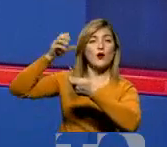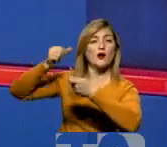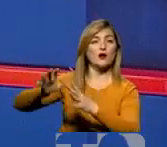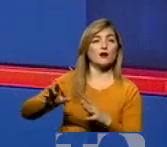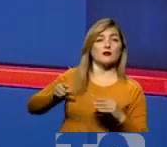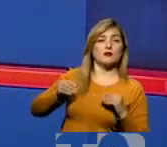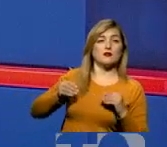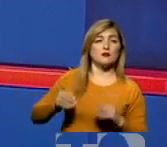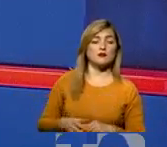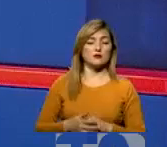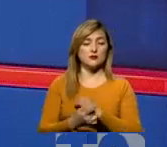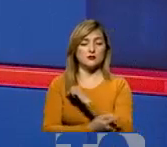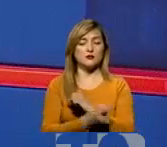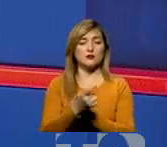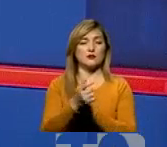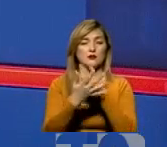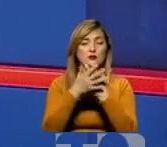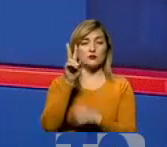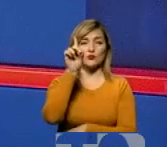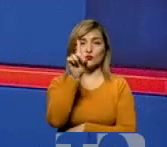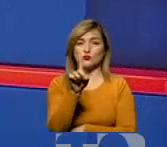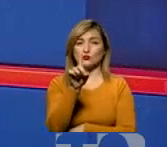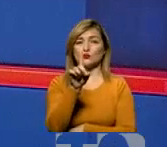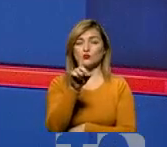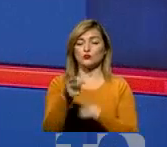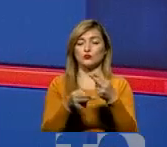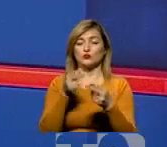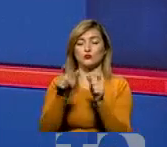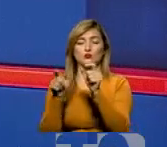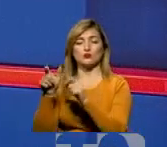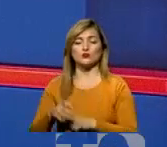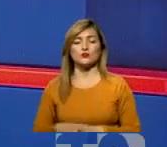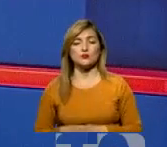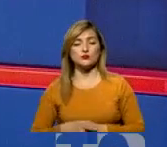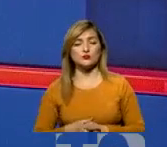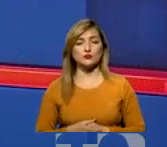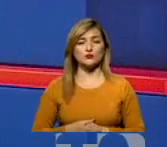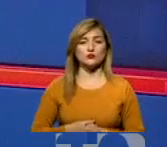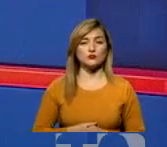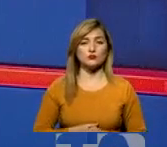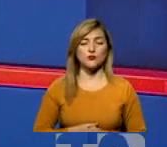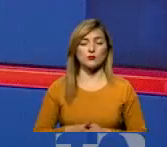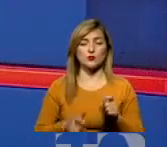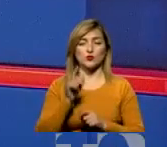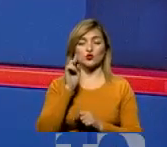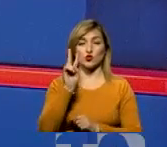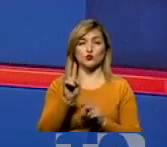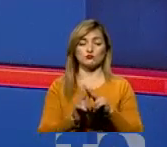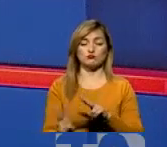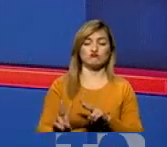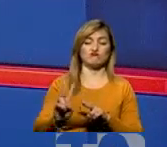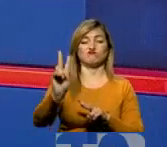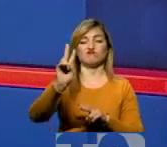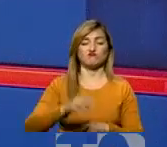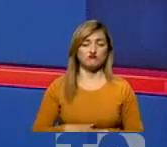adopción fueron condenadas a 21 años de prisión por el delito de trata de personas. Sobre el caso existen otras dos personas prófugas quienes